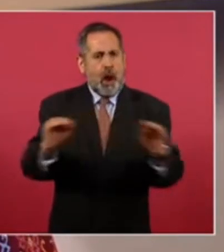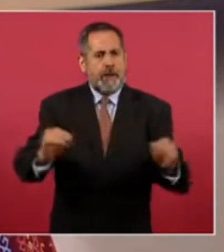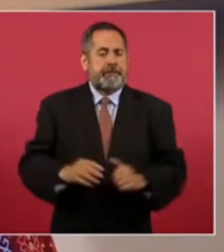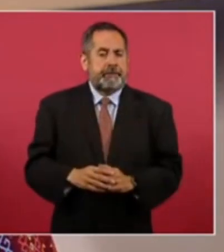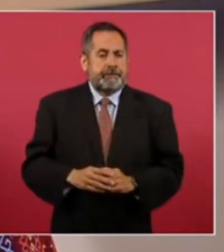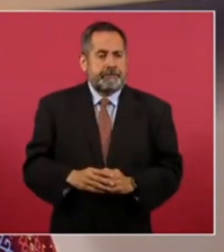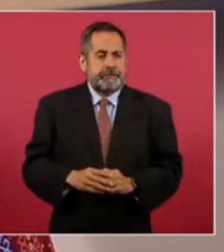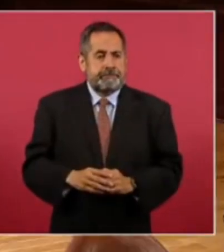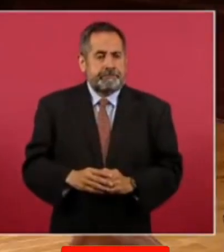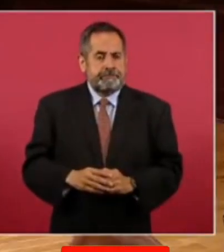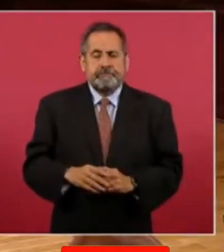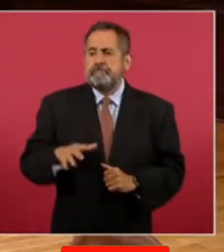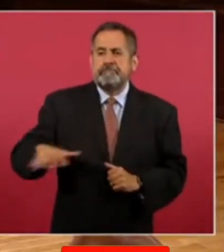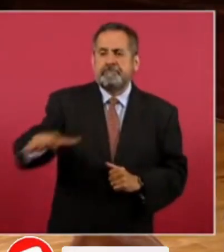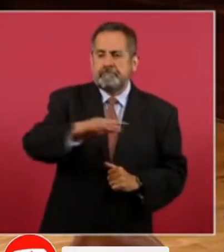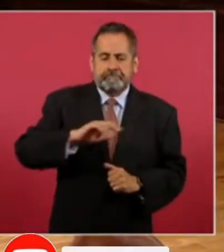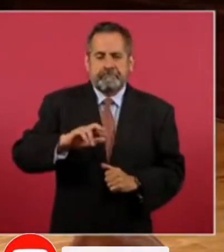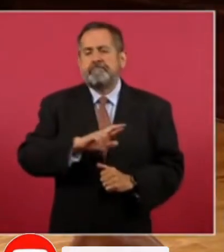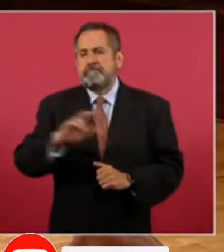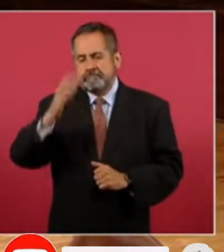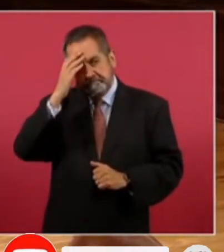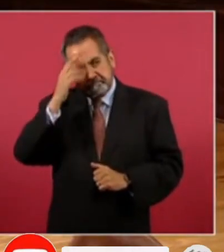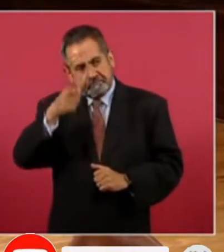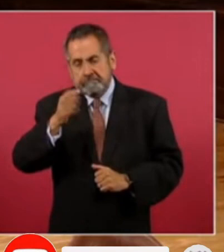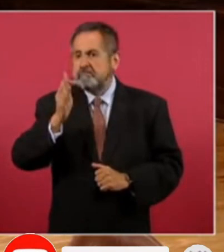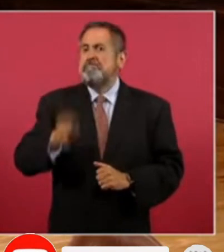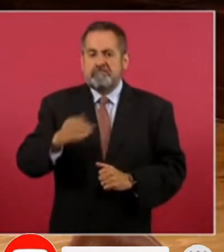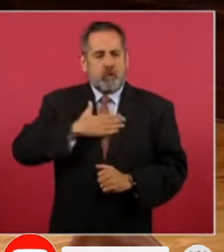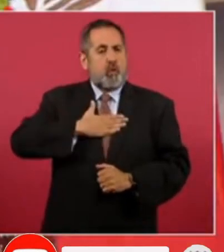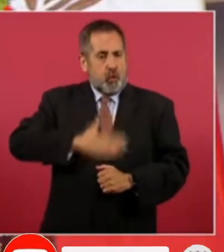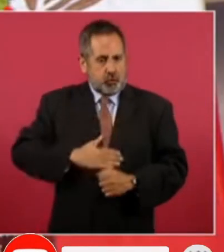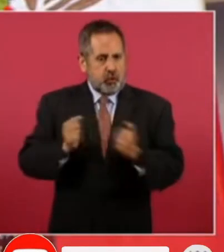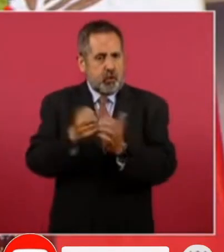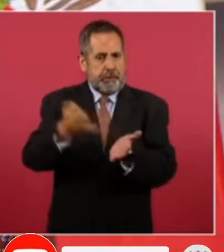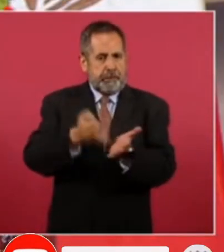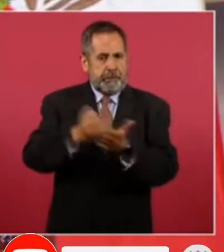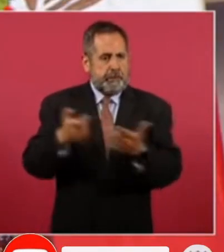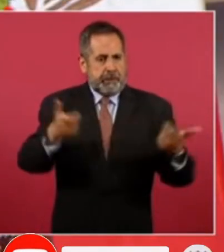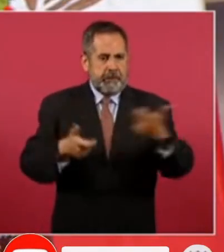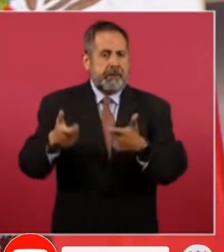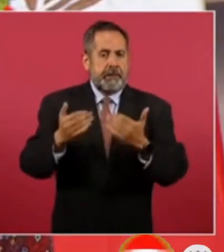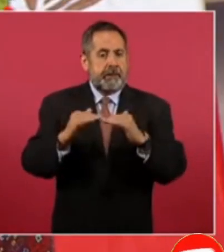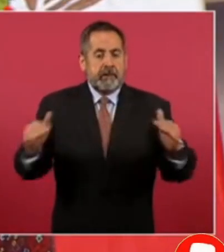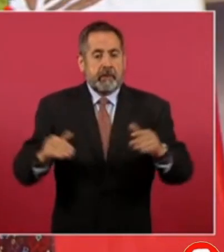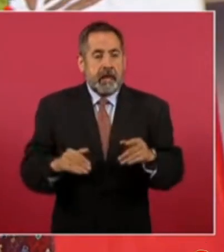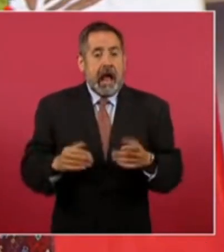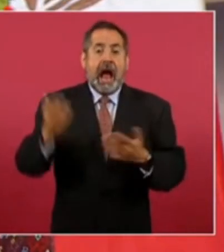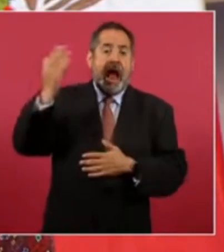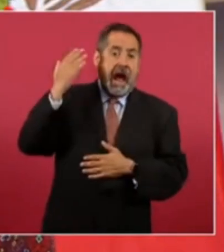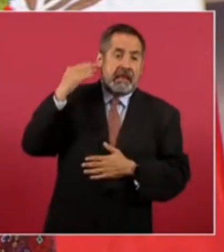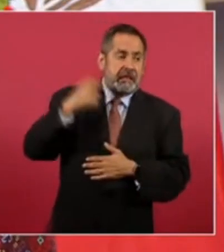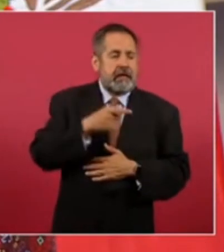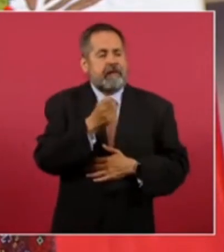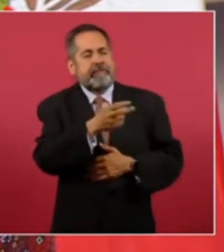La sociedad reconoce que estamos logrando una verdadera justicia tributaria. Ya no existen los privilegios ni